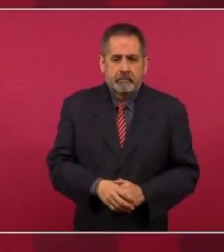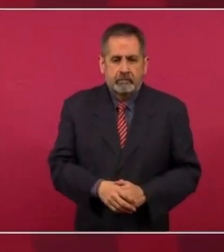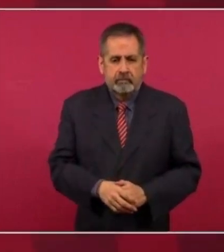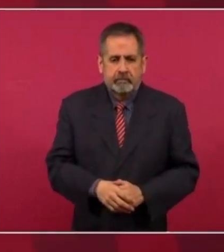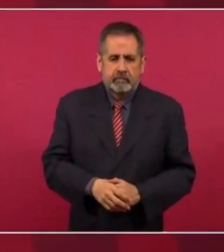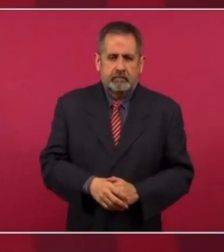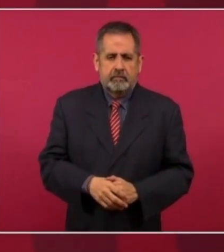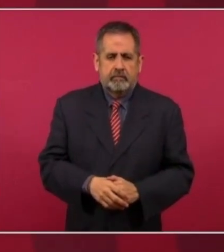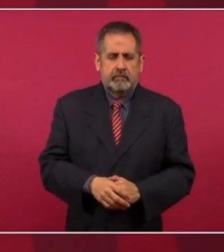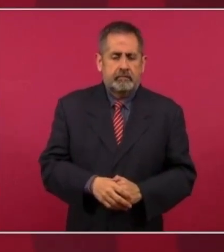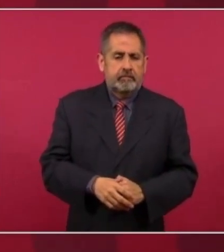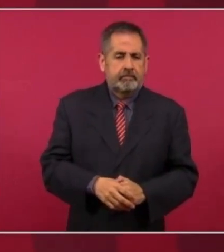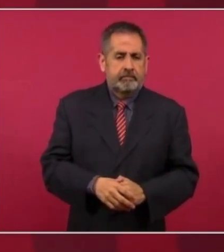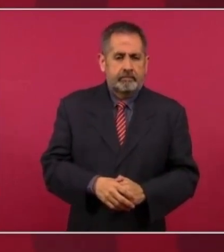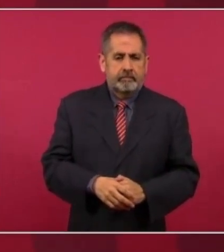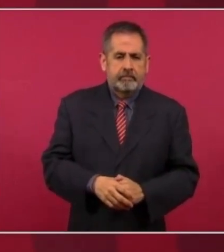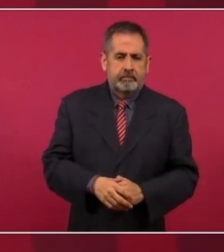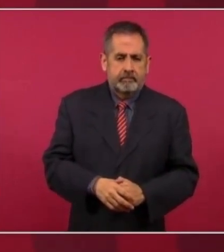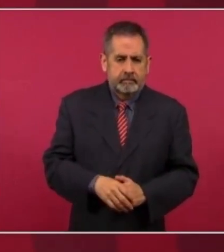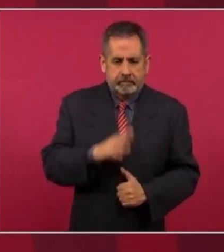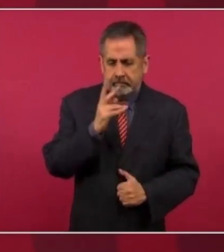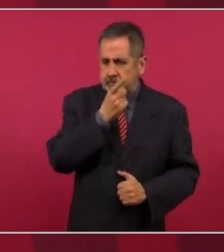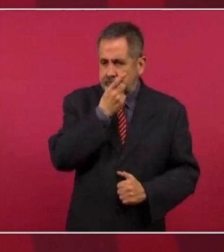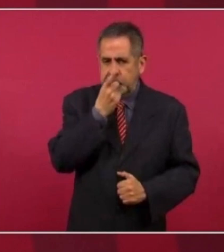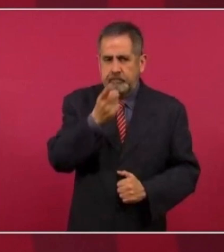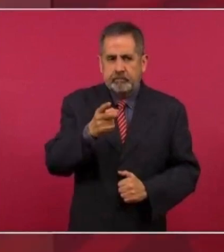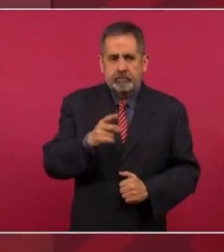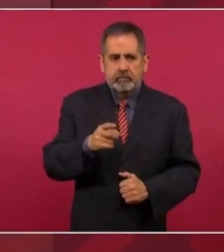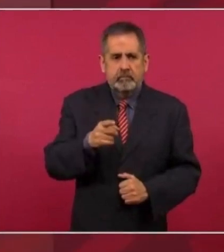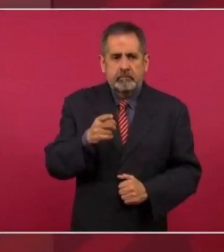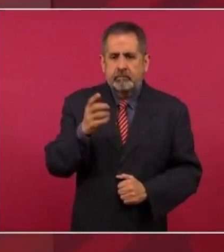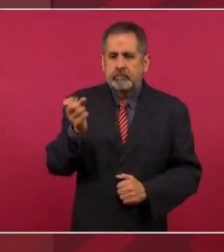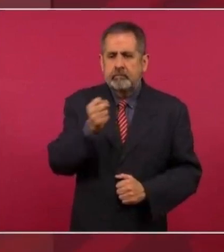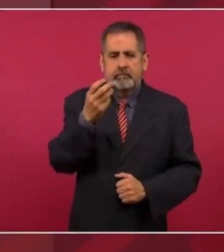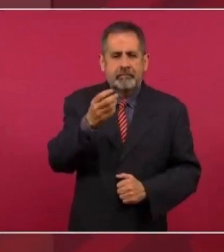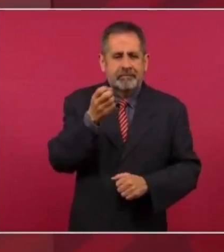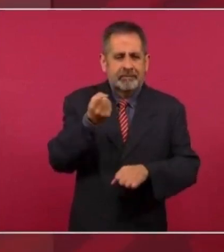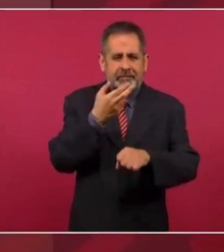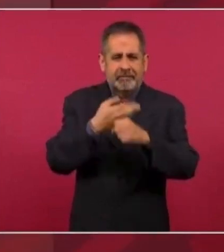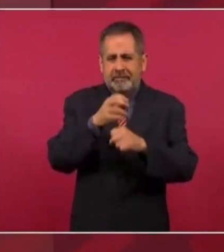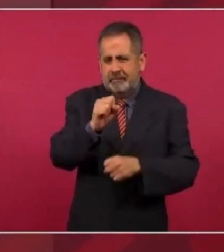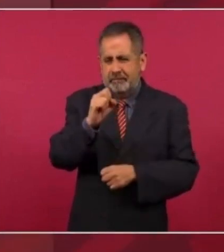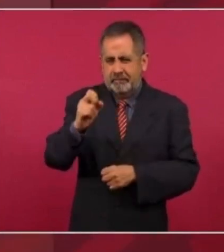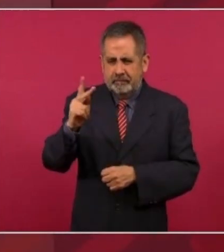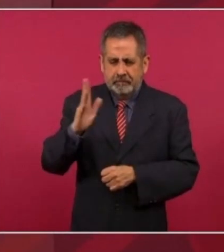en la Secretaría de Seguridad Pública,